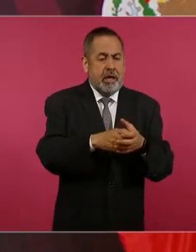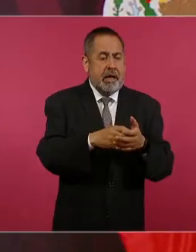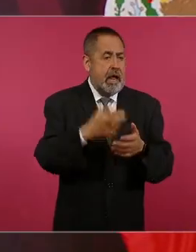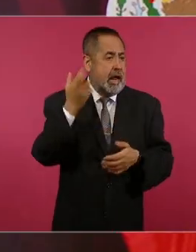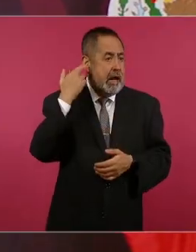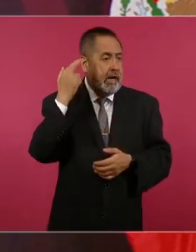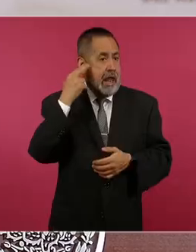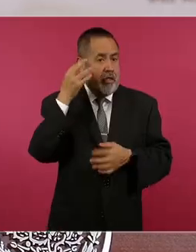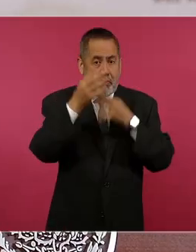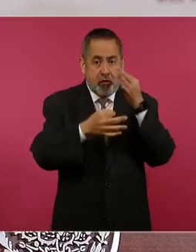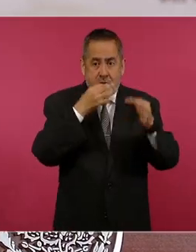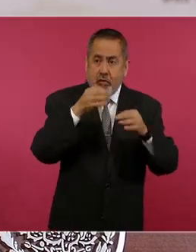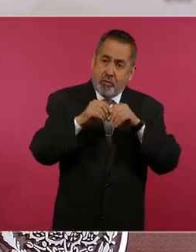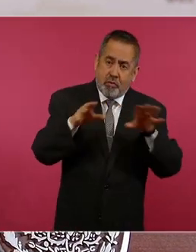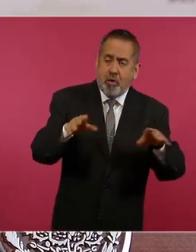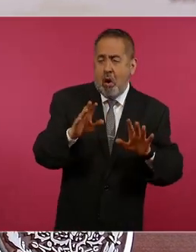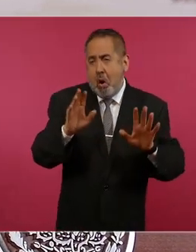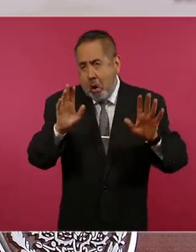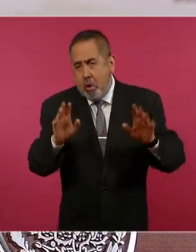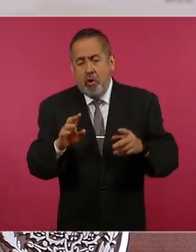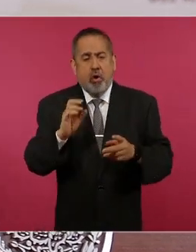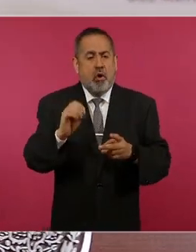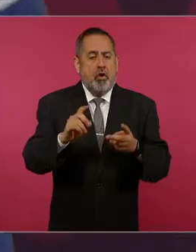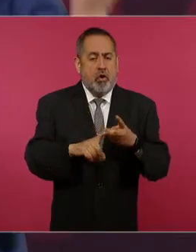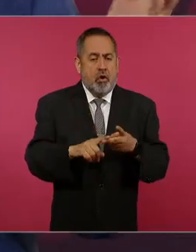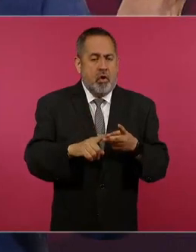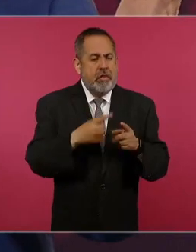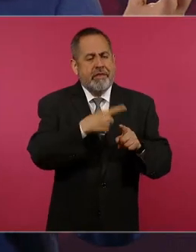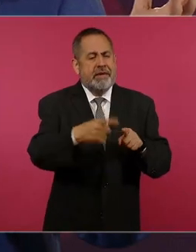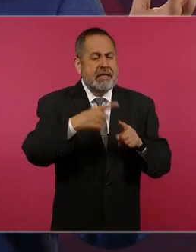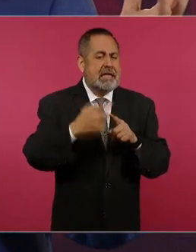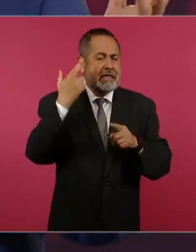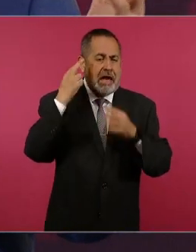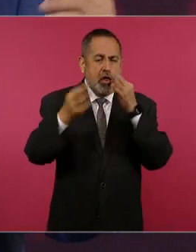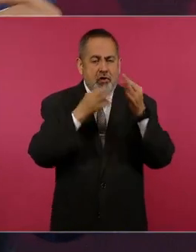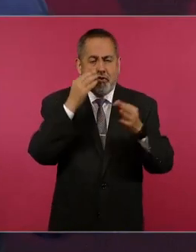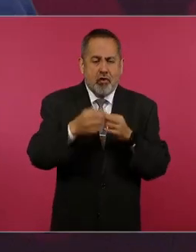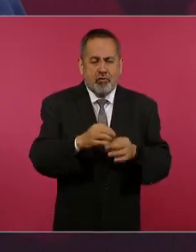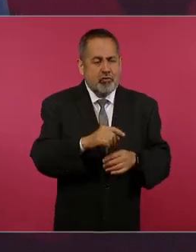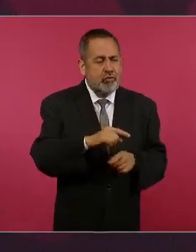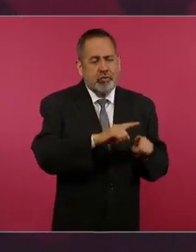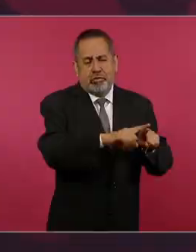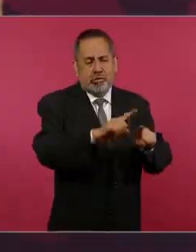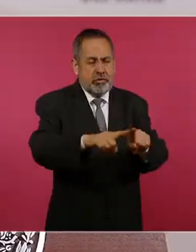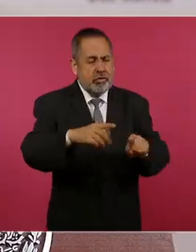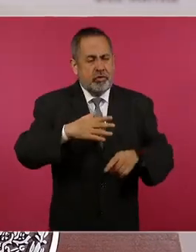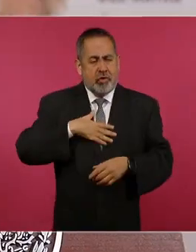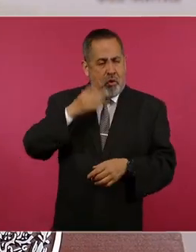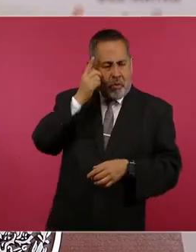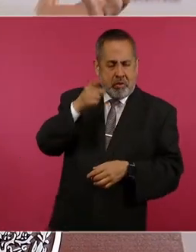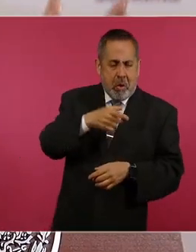o varias estaciones de radio o tengan